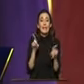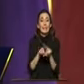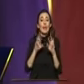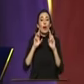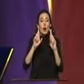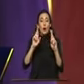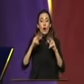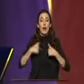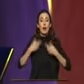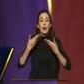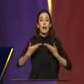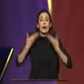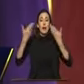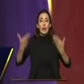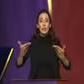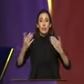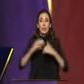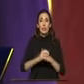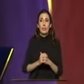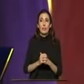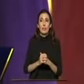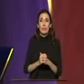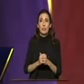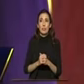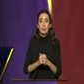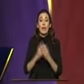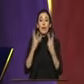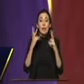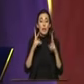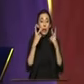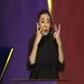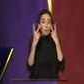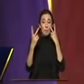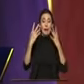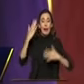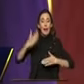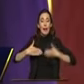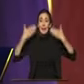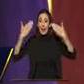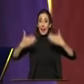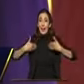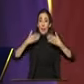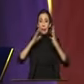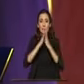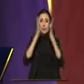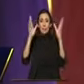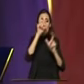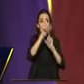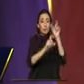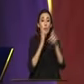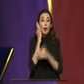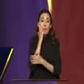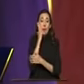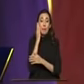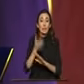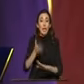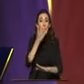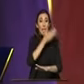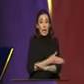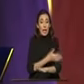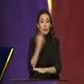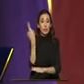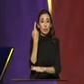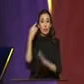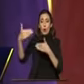Ojalá pudiéramos estar en el Huasipichay y ver esas lágrimas de alegría de la gente que antes tenía un cuarto